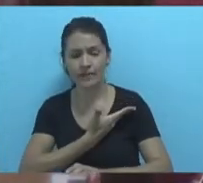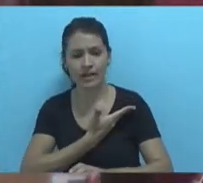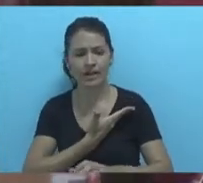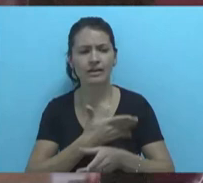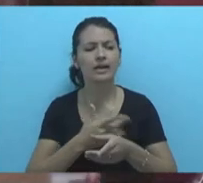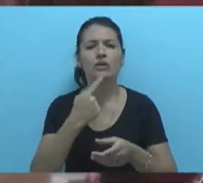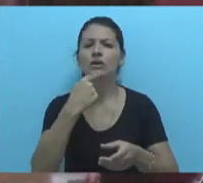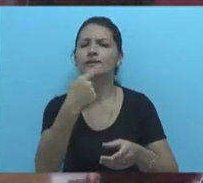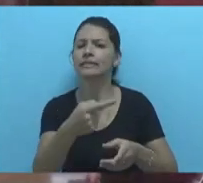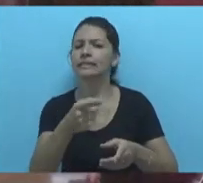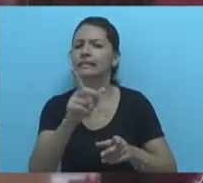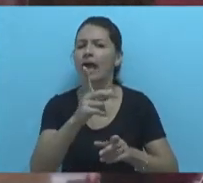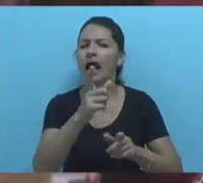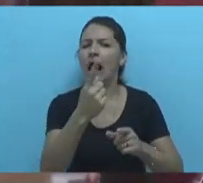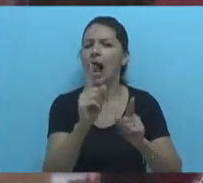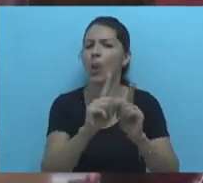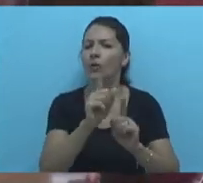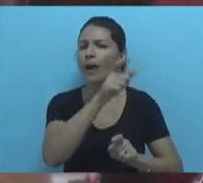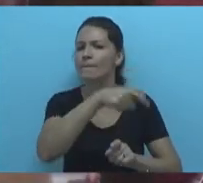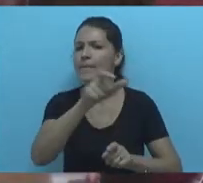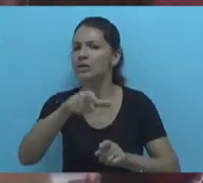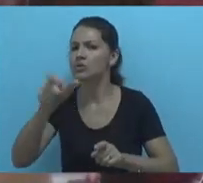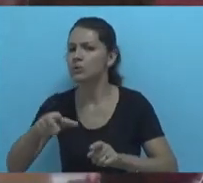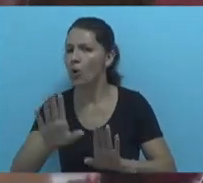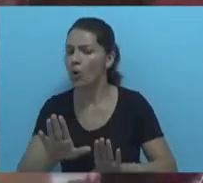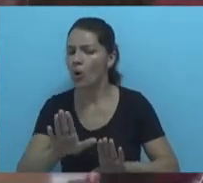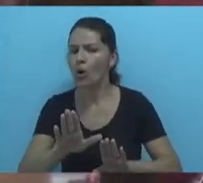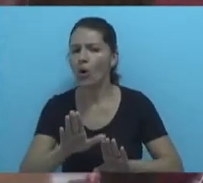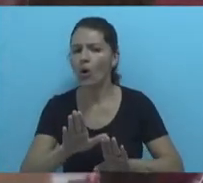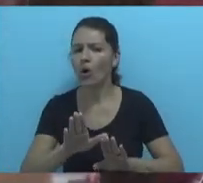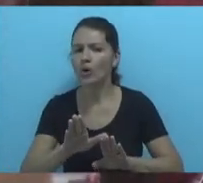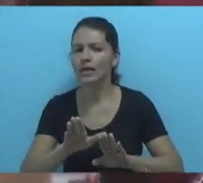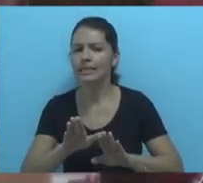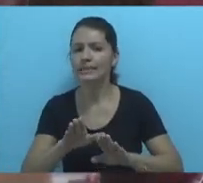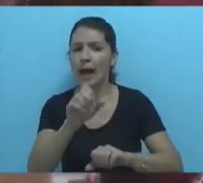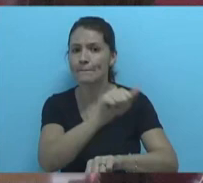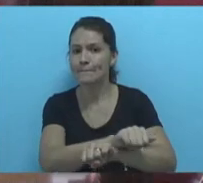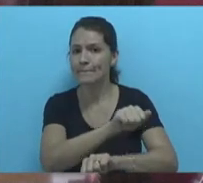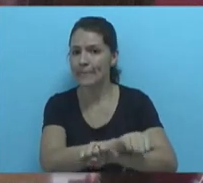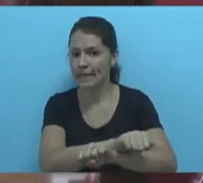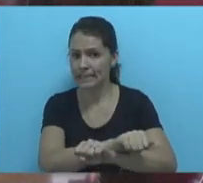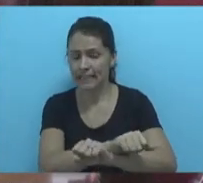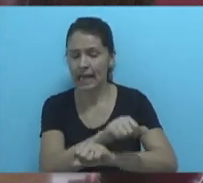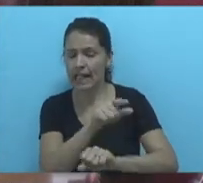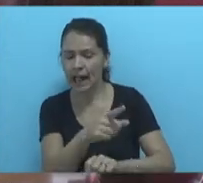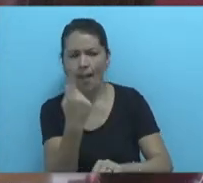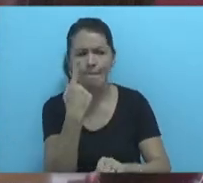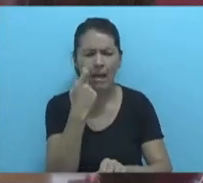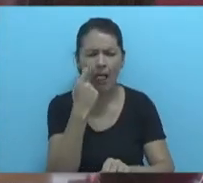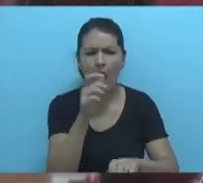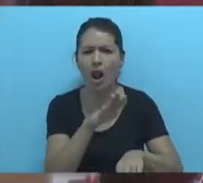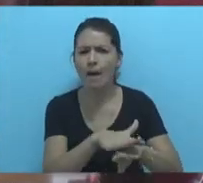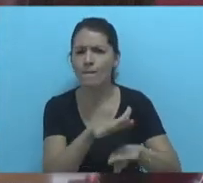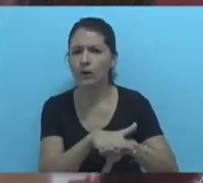varios imputados. Nos preocupa que hace un año que hay personas imputadas en prisión